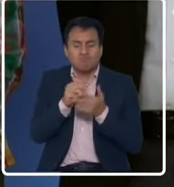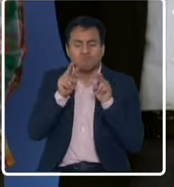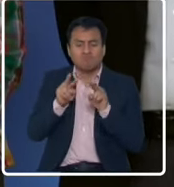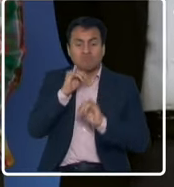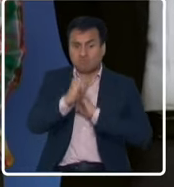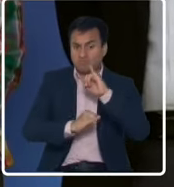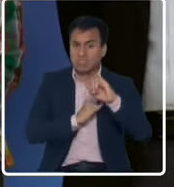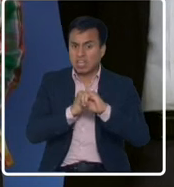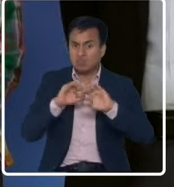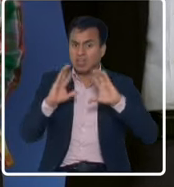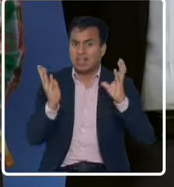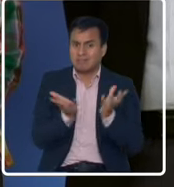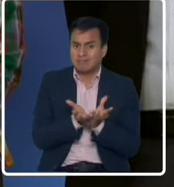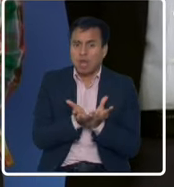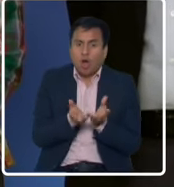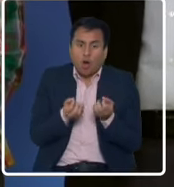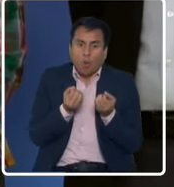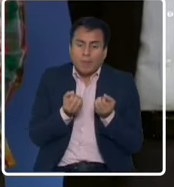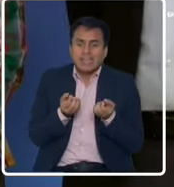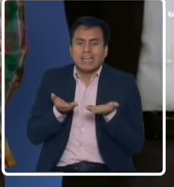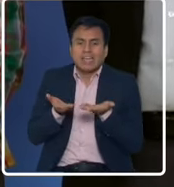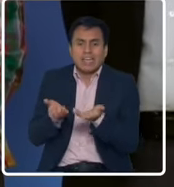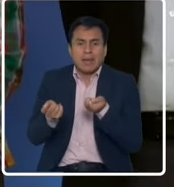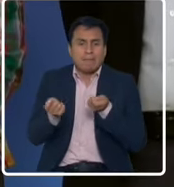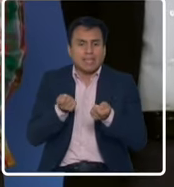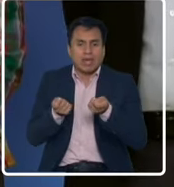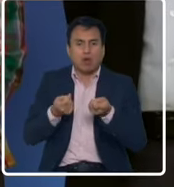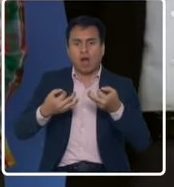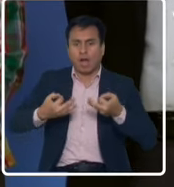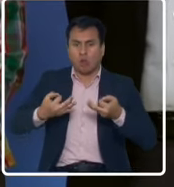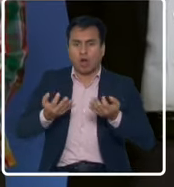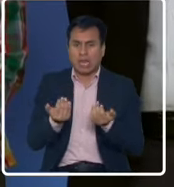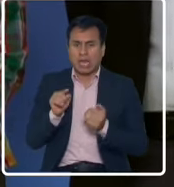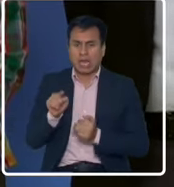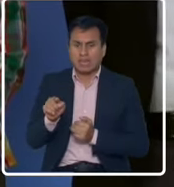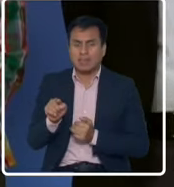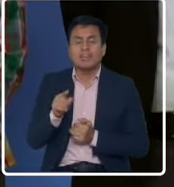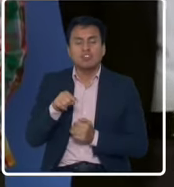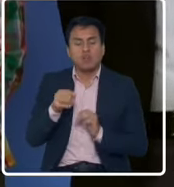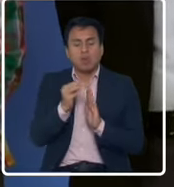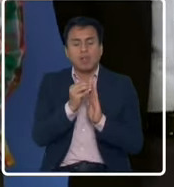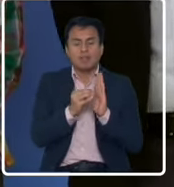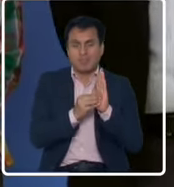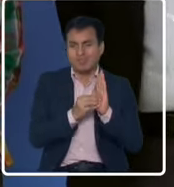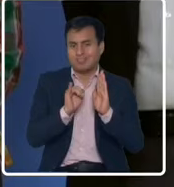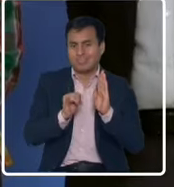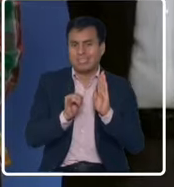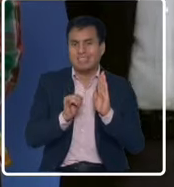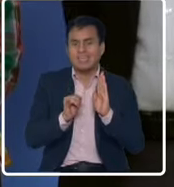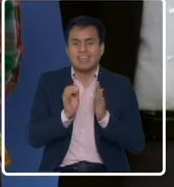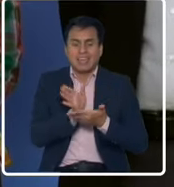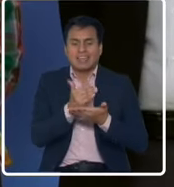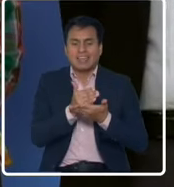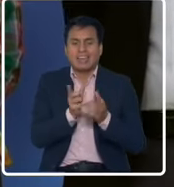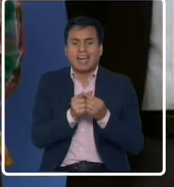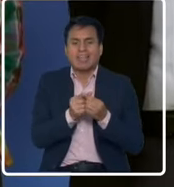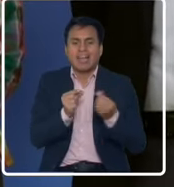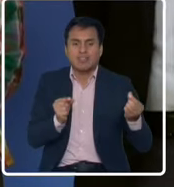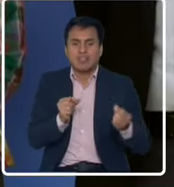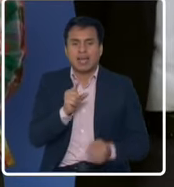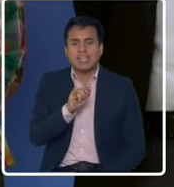vista internacional y obviamente requiere de un manejo adecuado Y eso está plasmado en esta estrategia